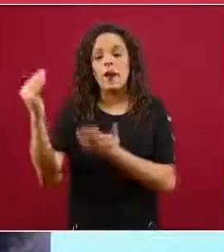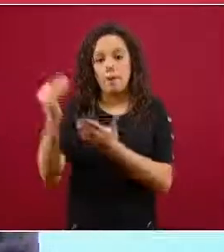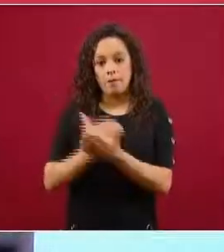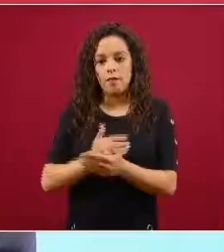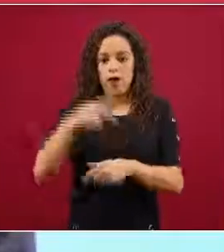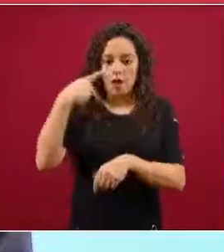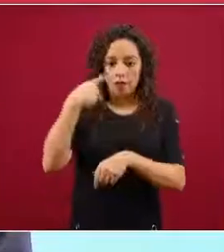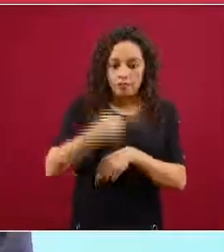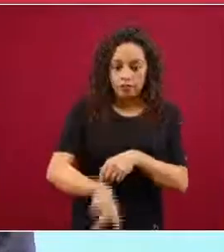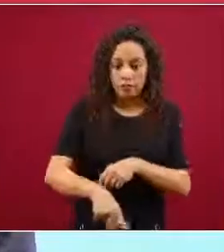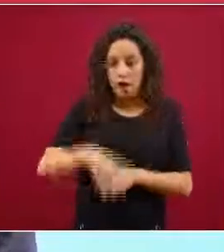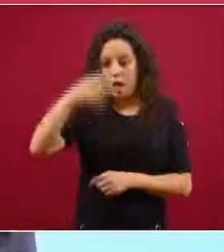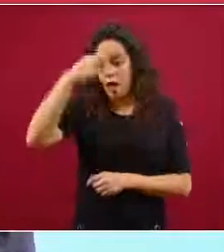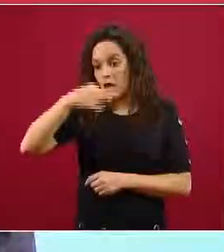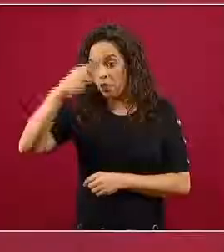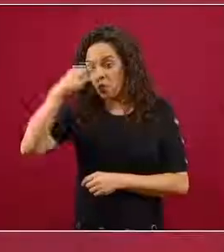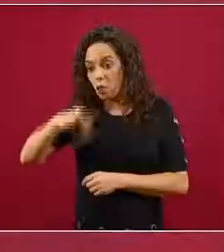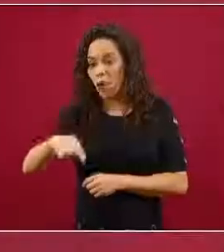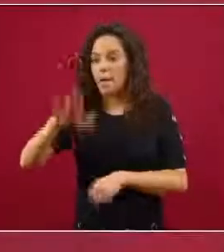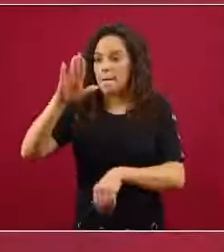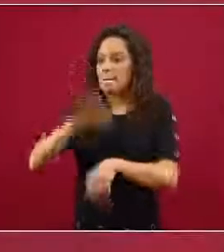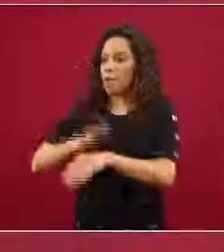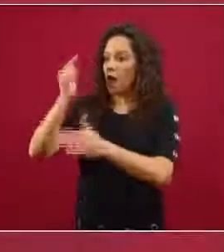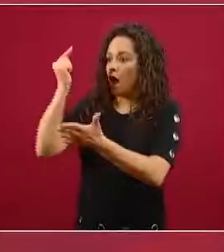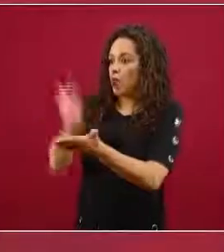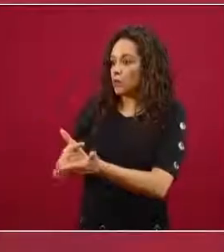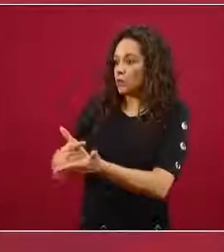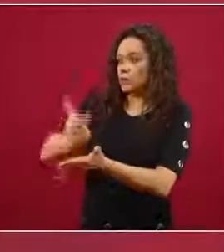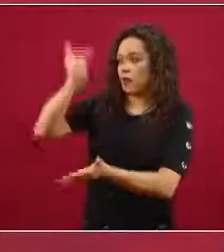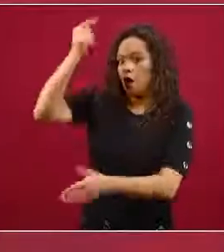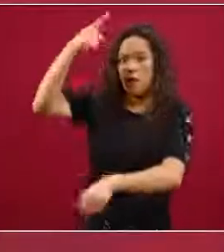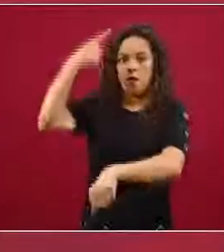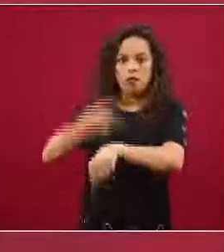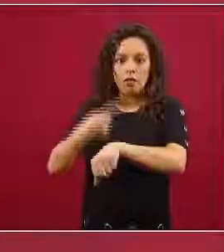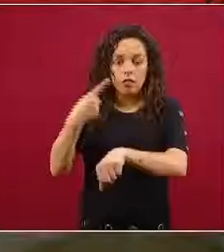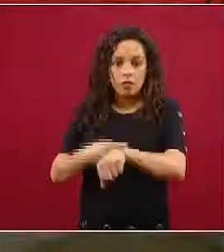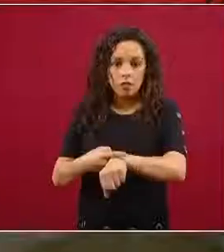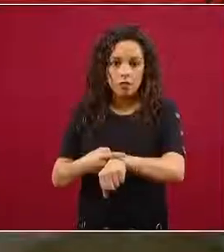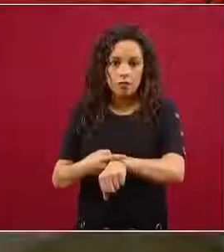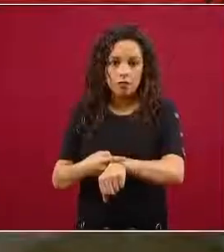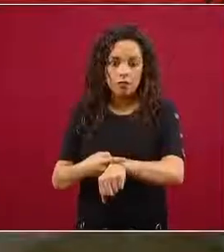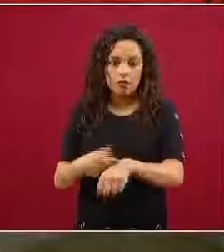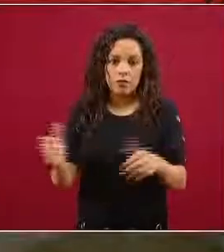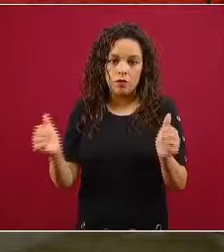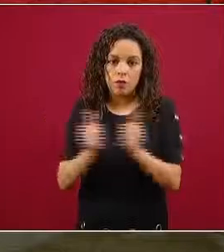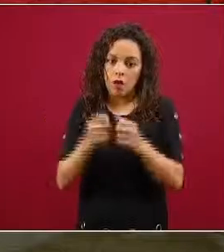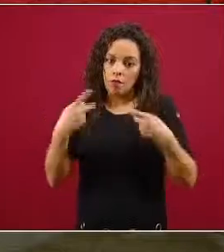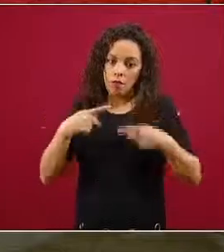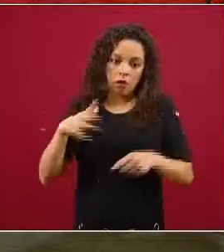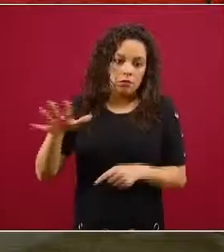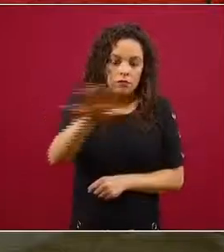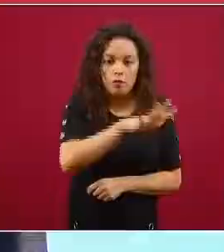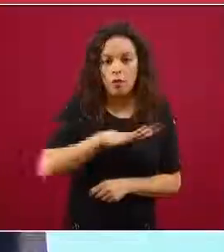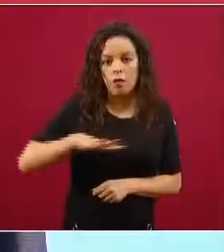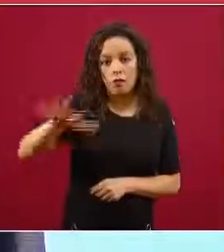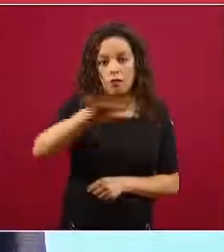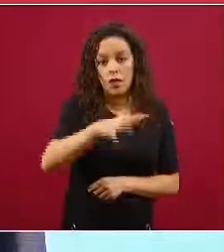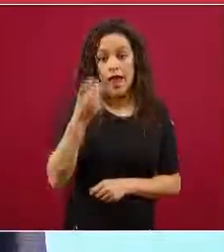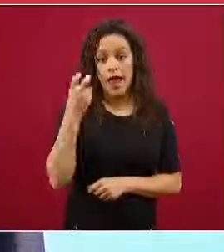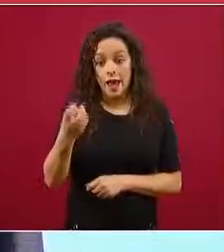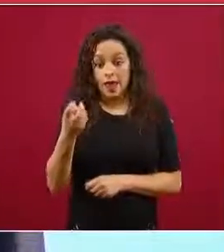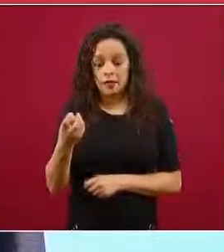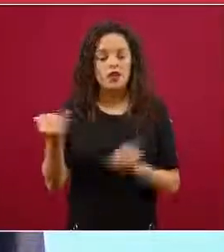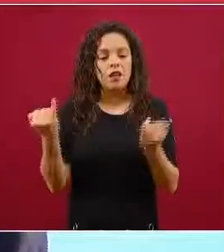influenza se presente como una enfermedad grave en las poblaciones de más alto riesgo. Y es muy probable que esta sea la perspectiva